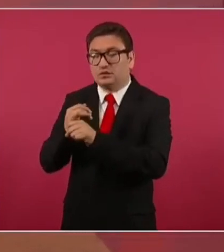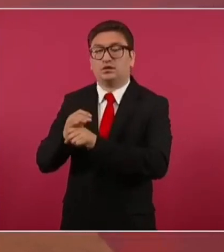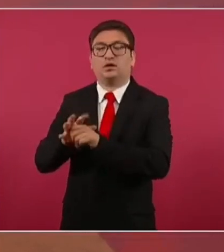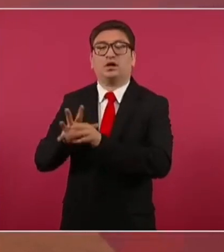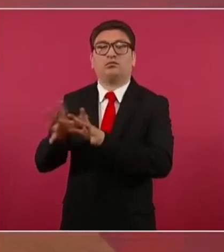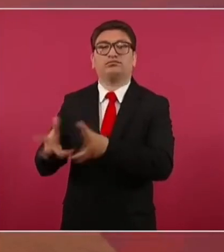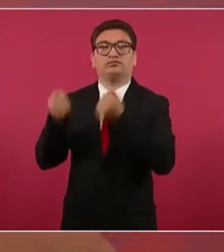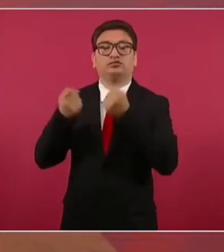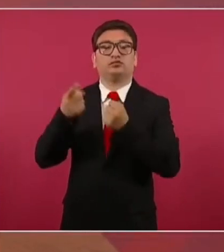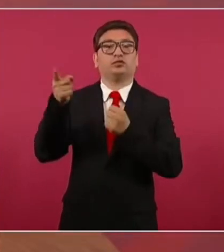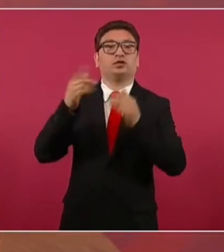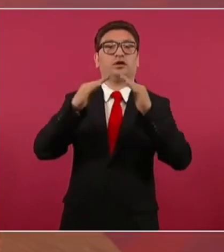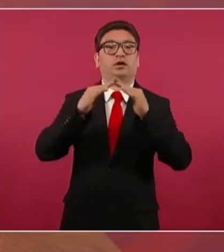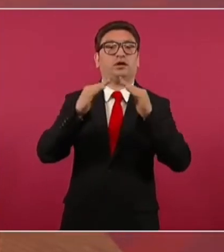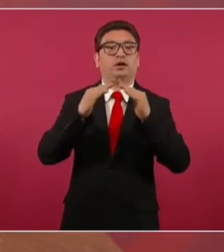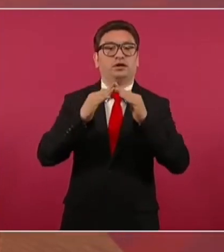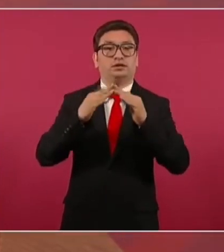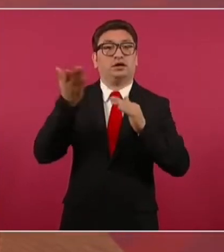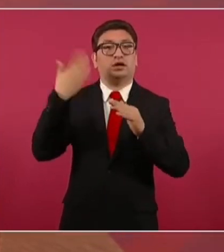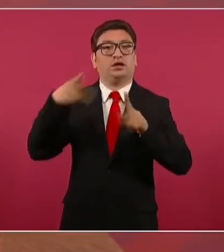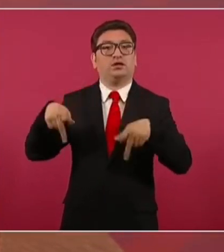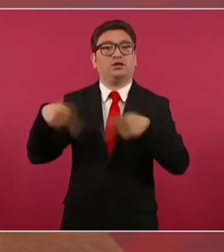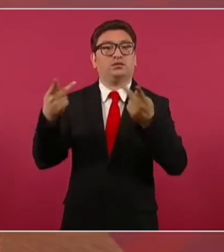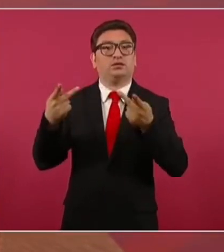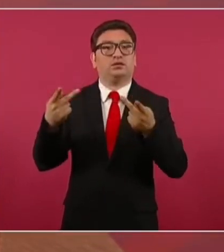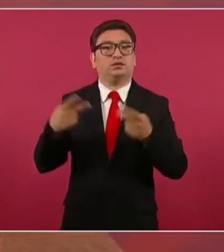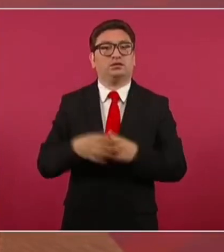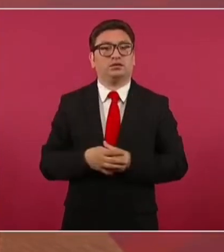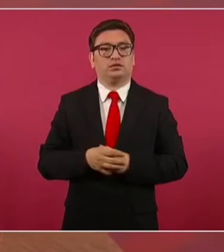casa que se vendió